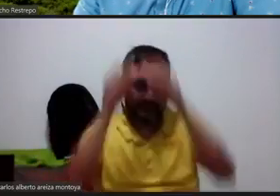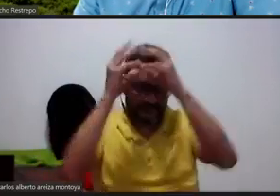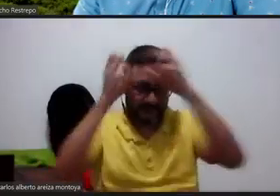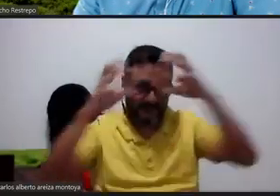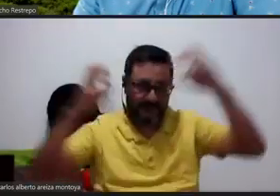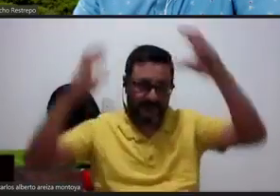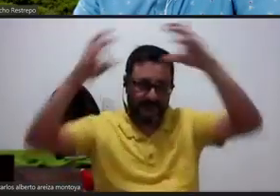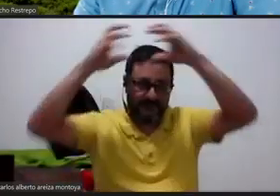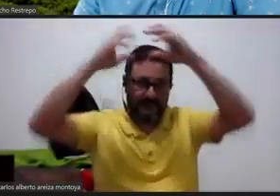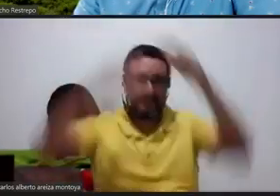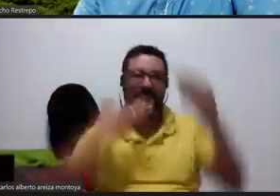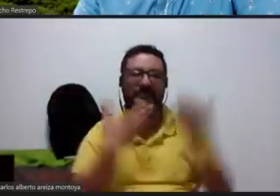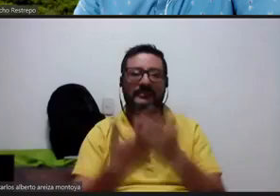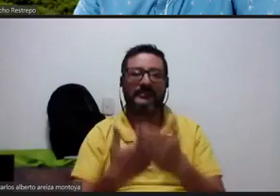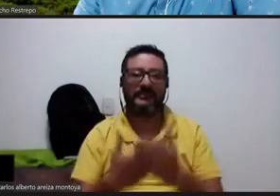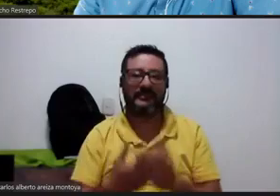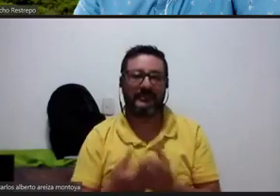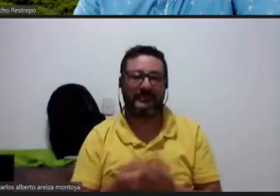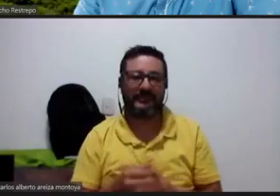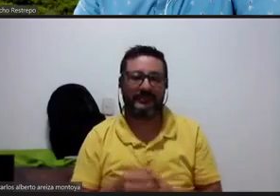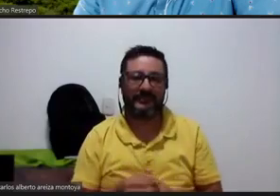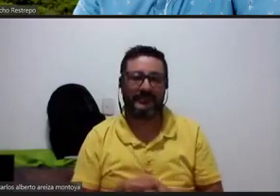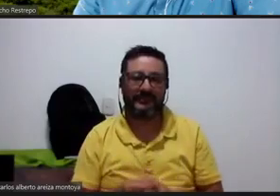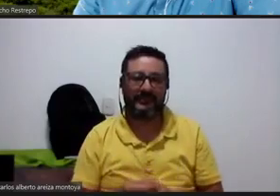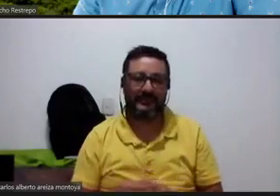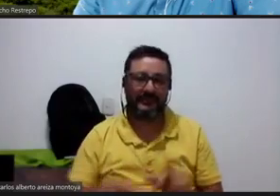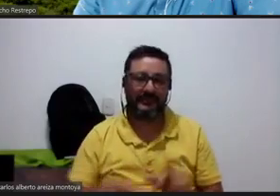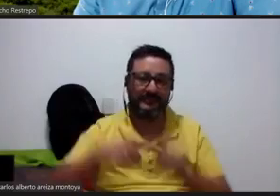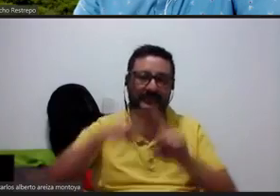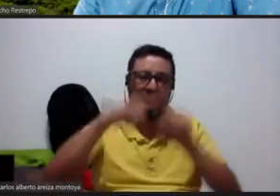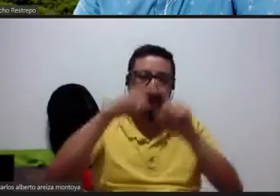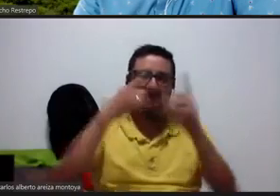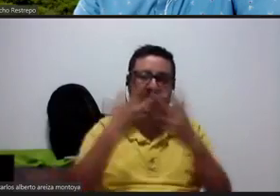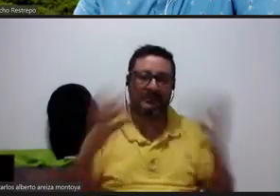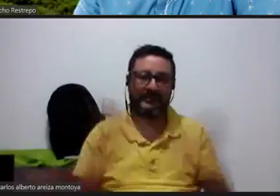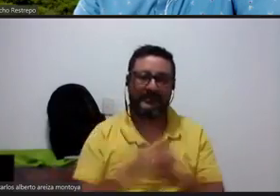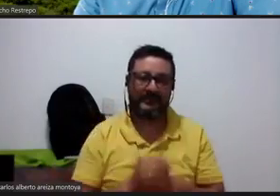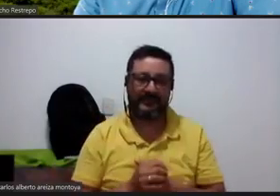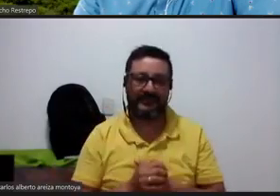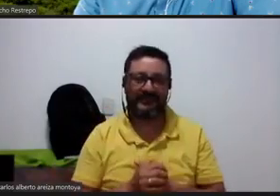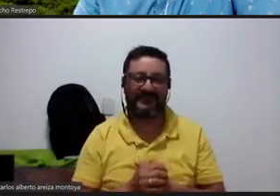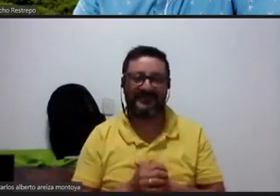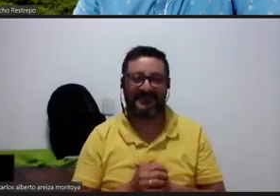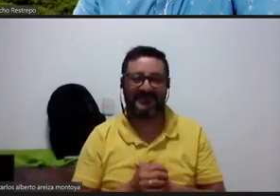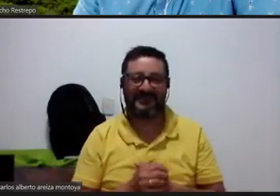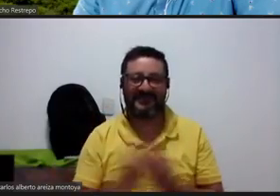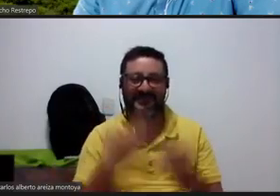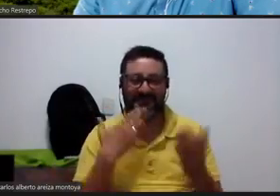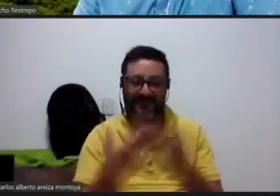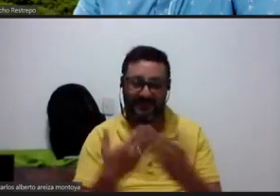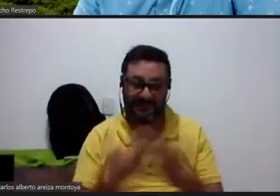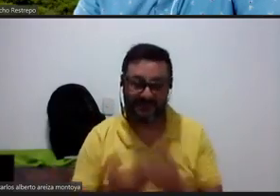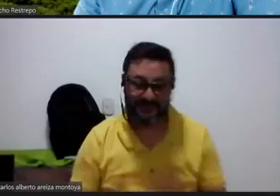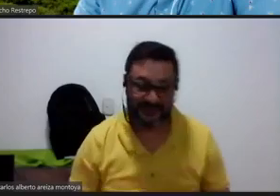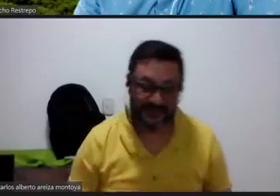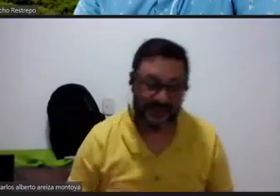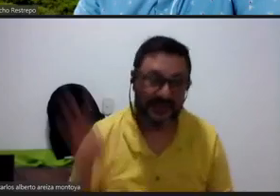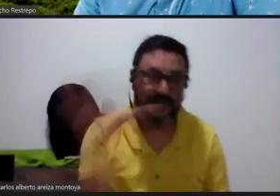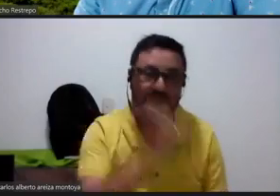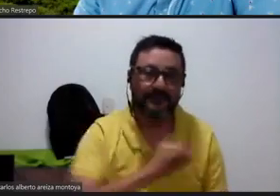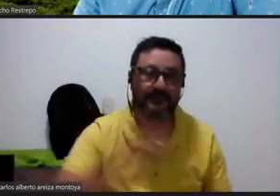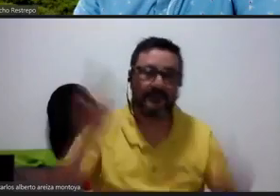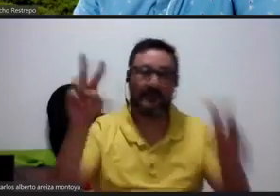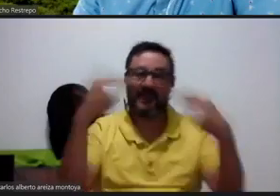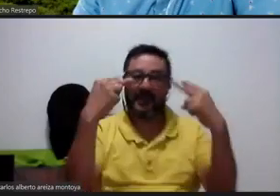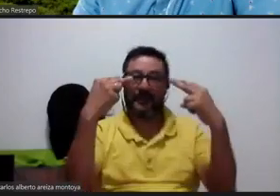Muchas gracias por estar en Paisa Deportes Live TV, y a todas las personas. claro que sí, a todas las personas que nos están